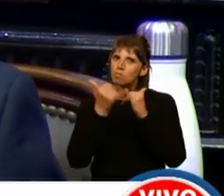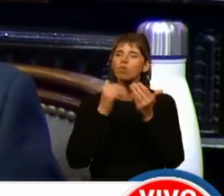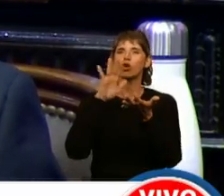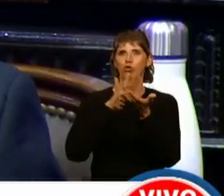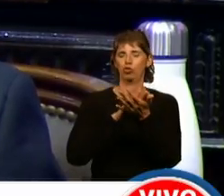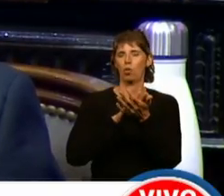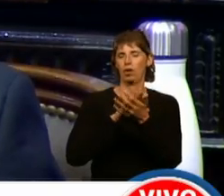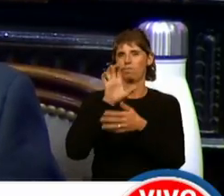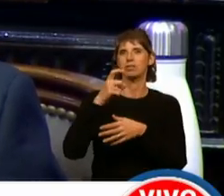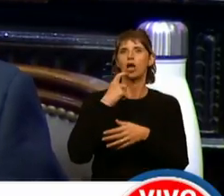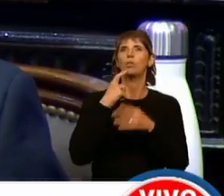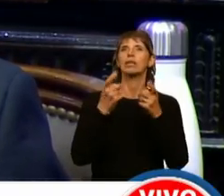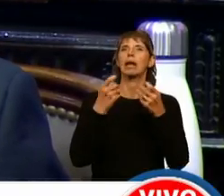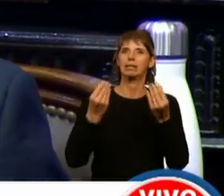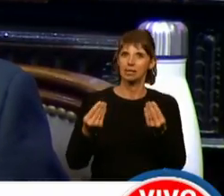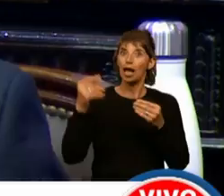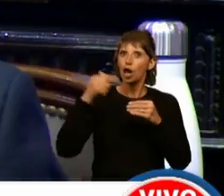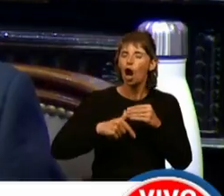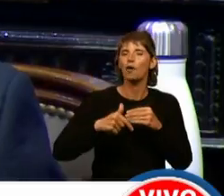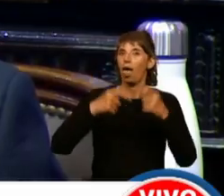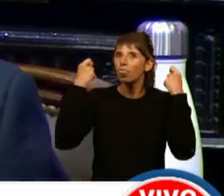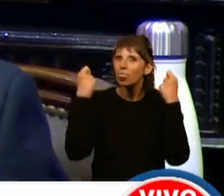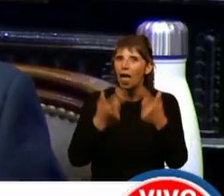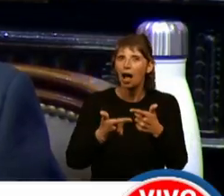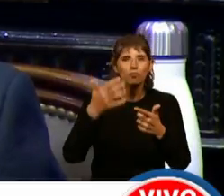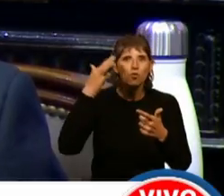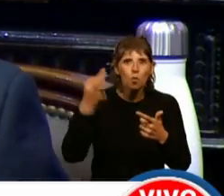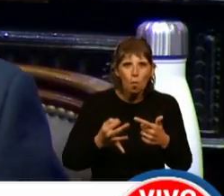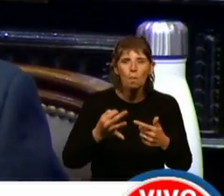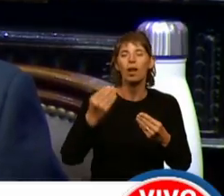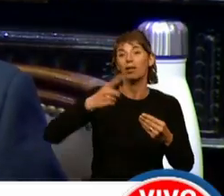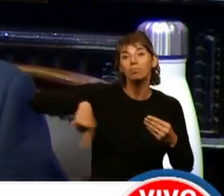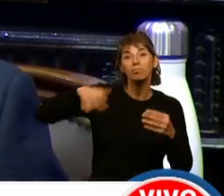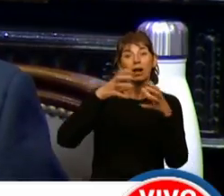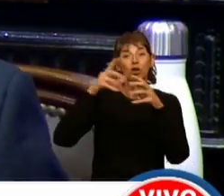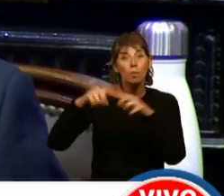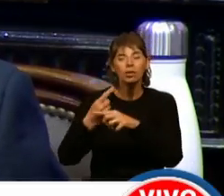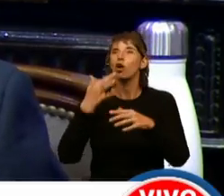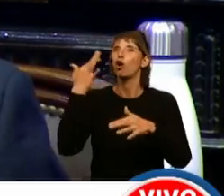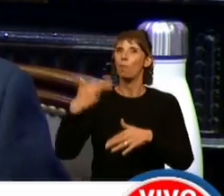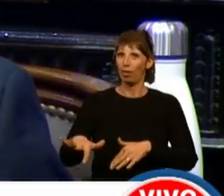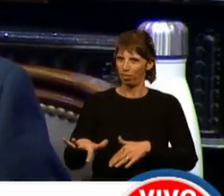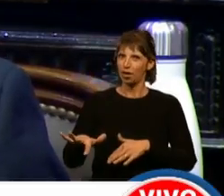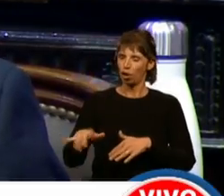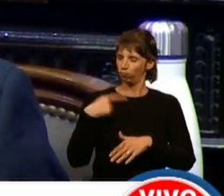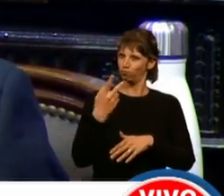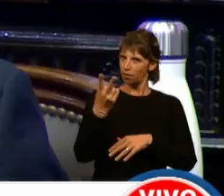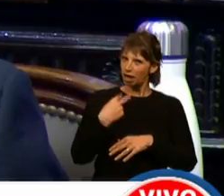provincia y la podamos llevar a cabo y que esto haya sido entendido por todos los bloques políticos que celebro que estemos